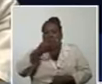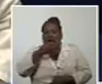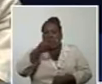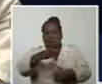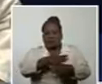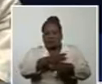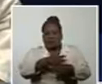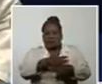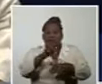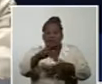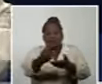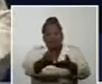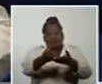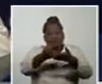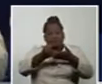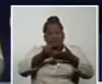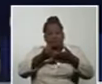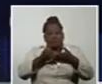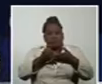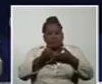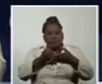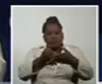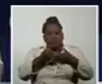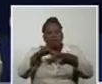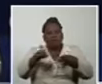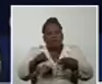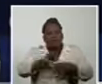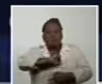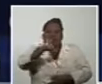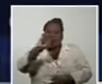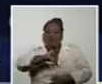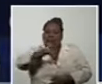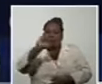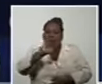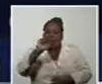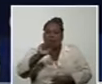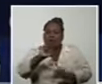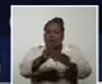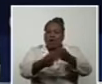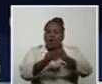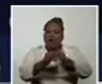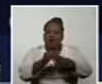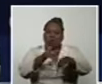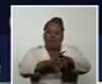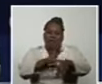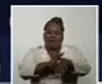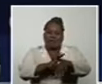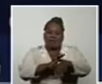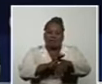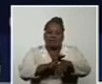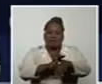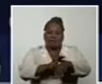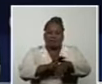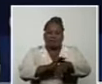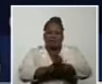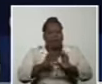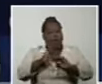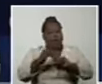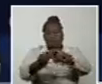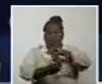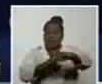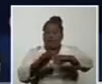ha permitido que se vaya logrando un cierto control de la enfermedad. Por lo tanto, no se modifica